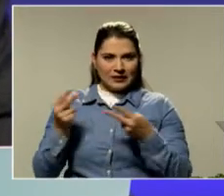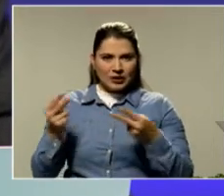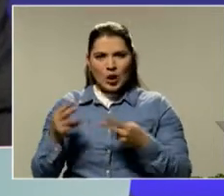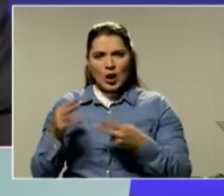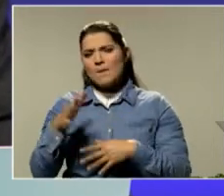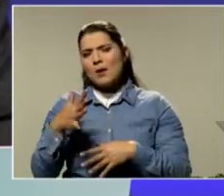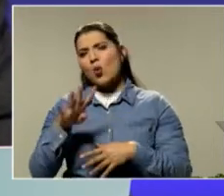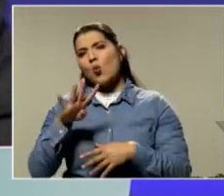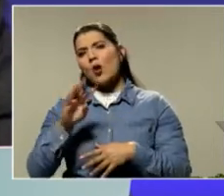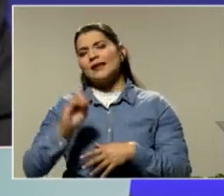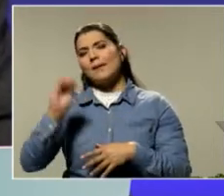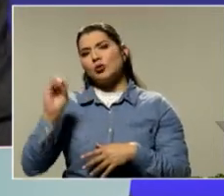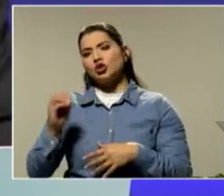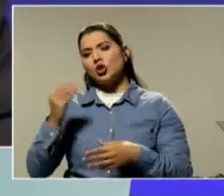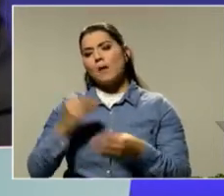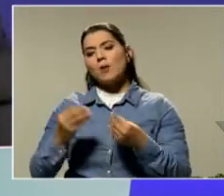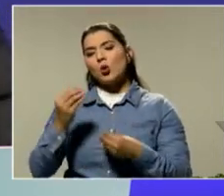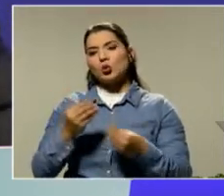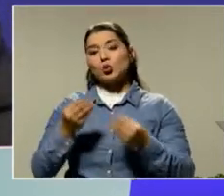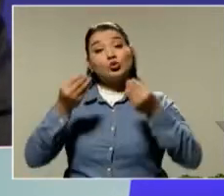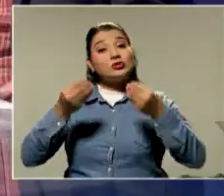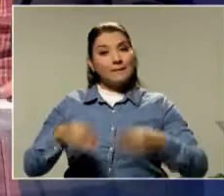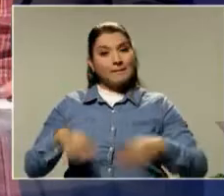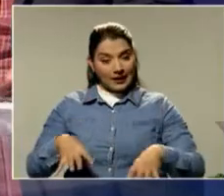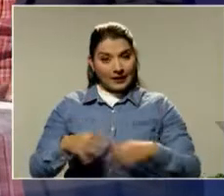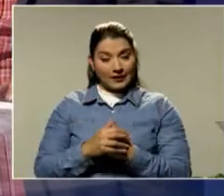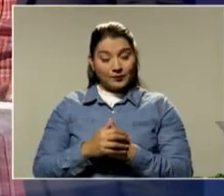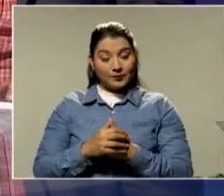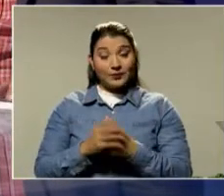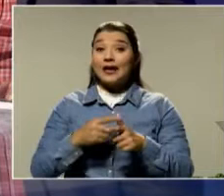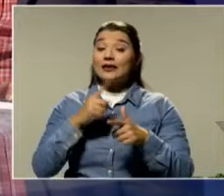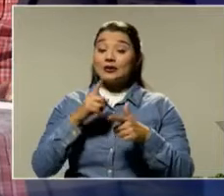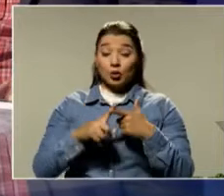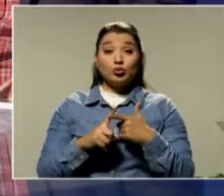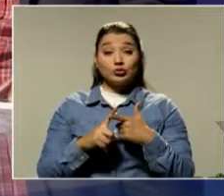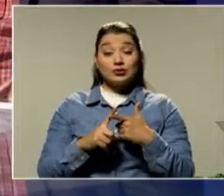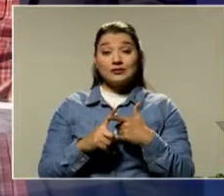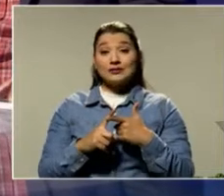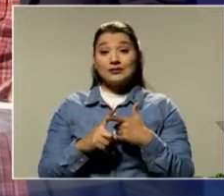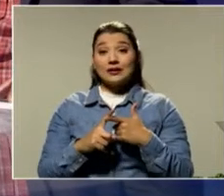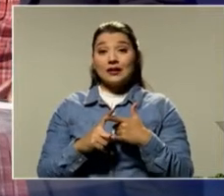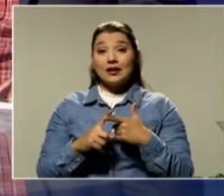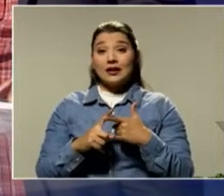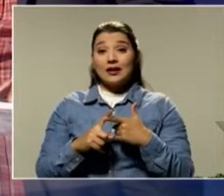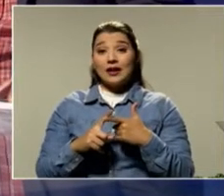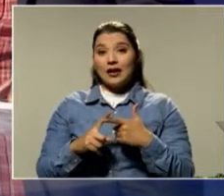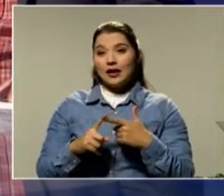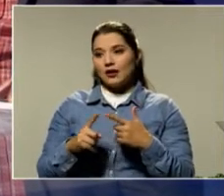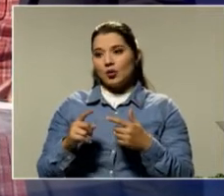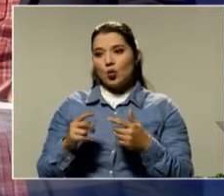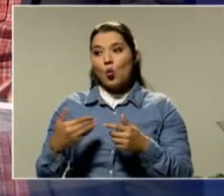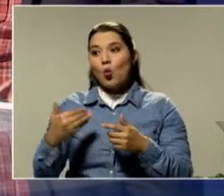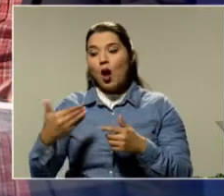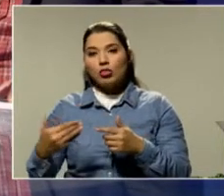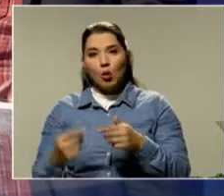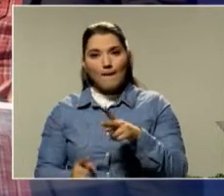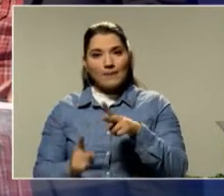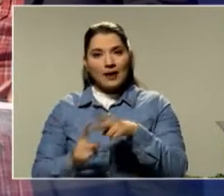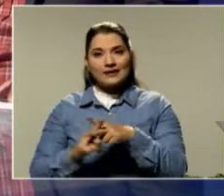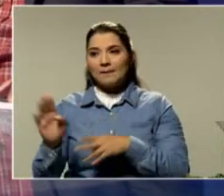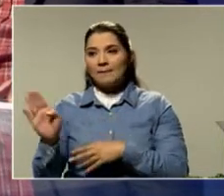estimado según algunos entes internacionales. Y entonces, evidentemente, los ataques de plagas causan no solo pérdidas,